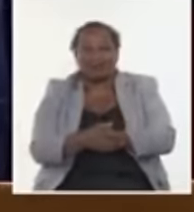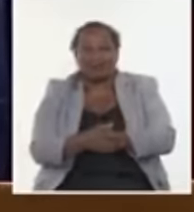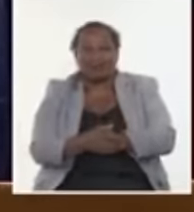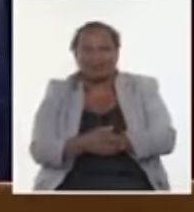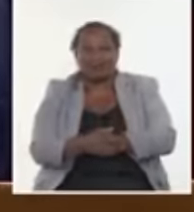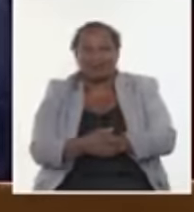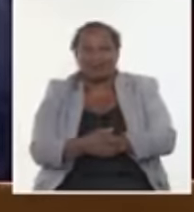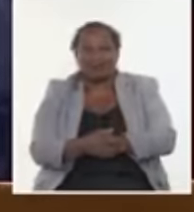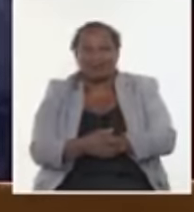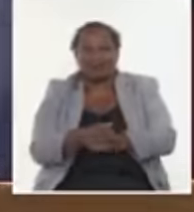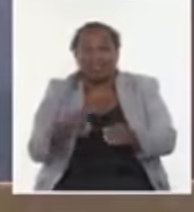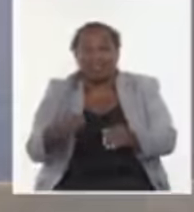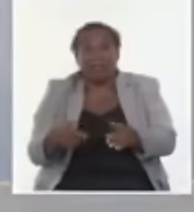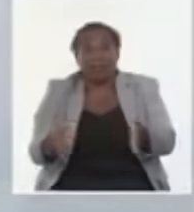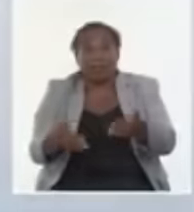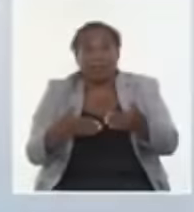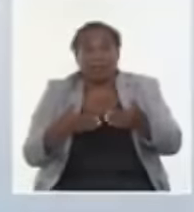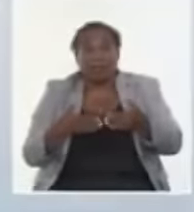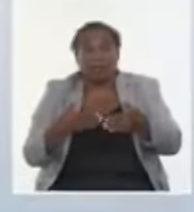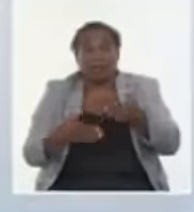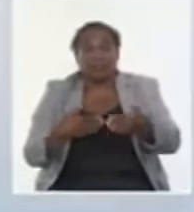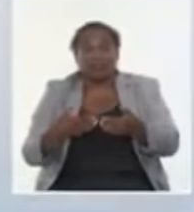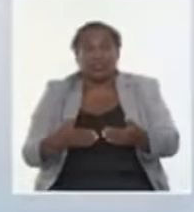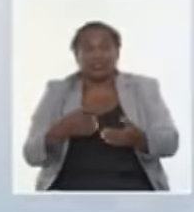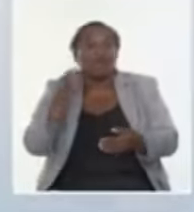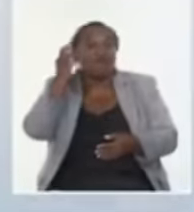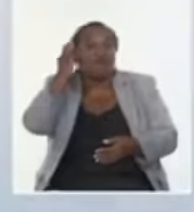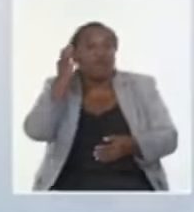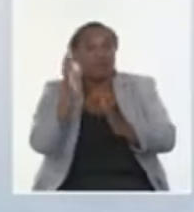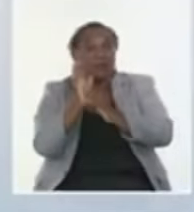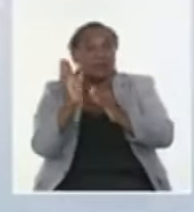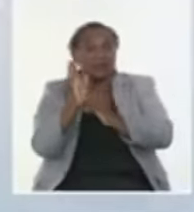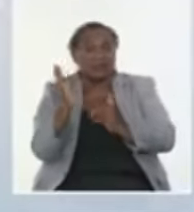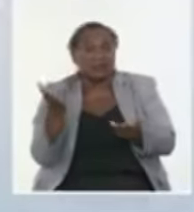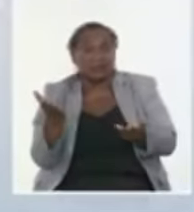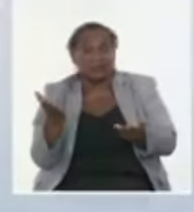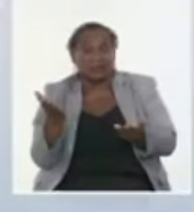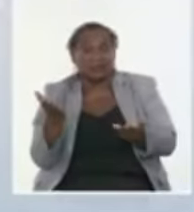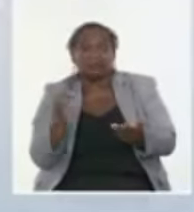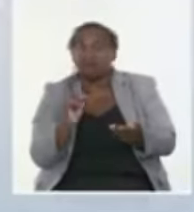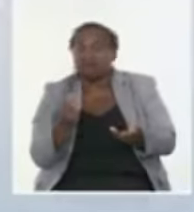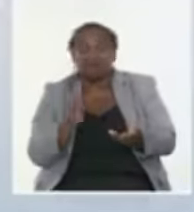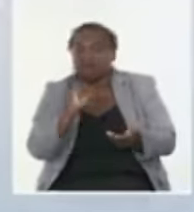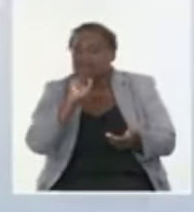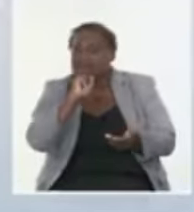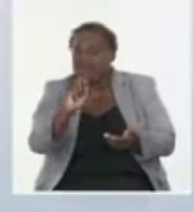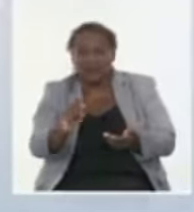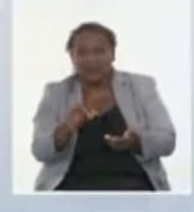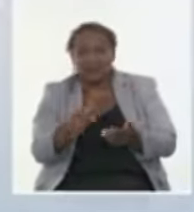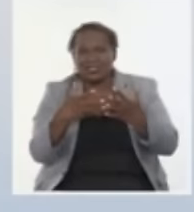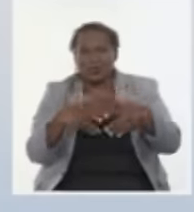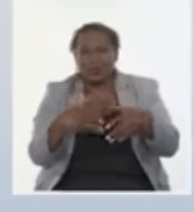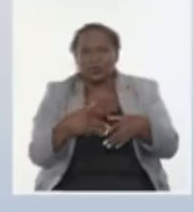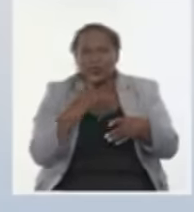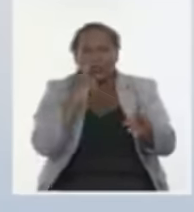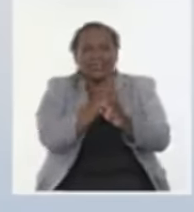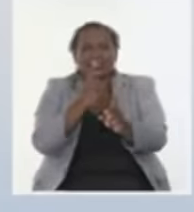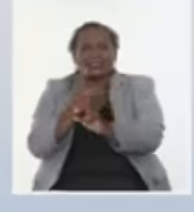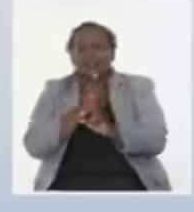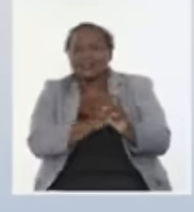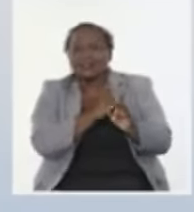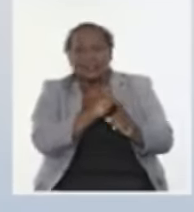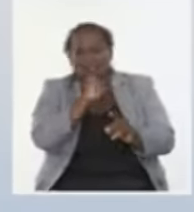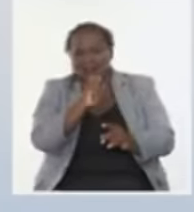Y debió concluirse todo este proceso en el mes de febrero y no se logró llegar a todos los productores. Así que hay una reserva. Si nosotros